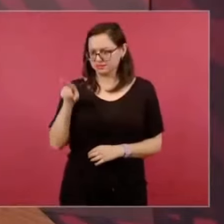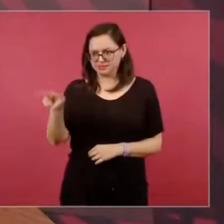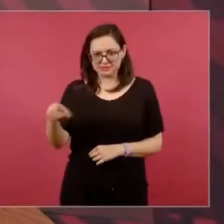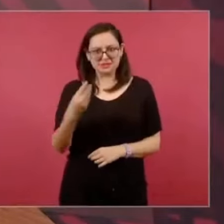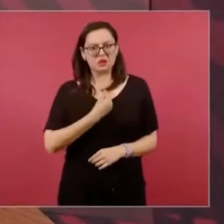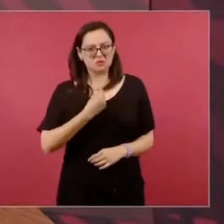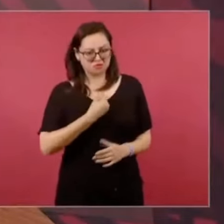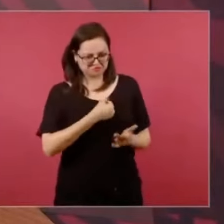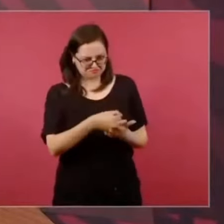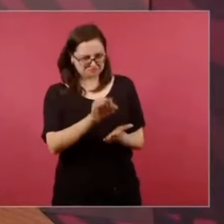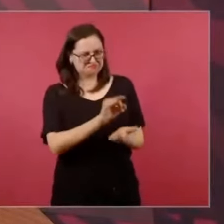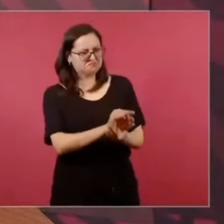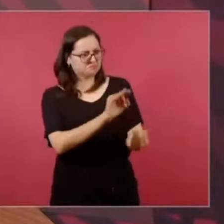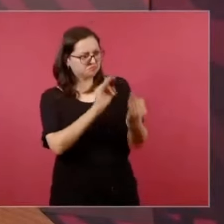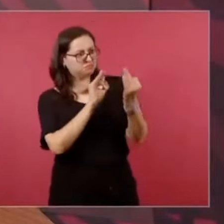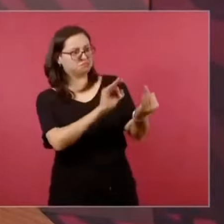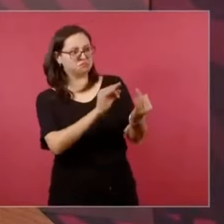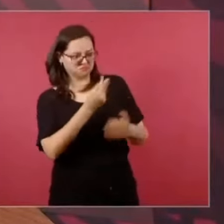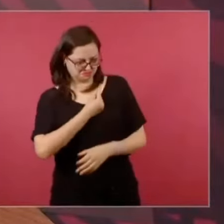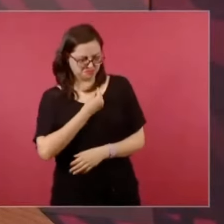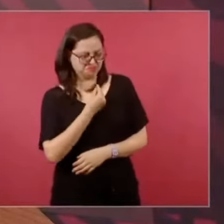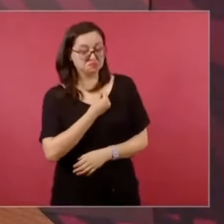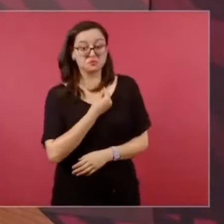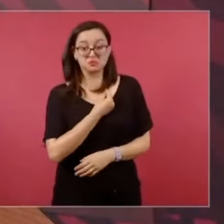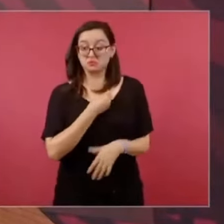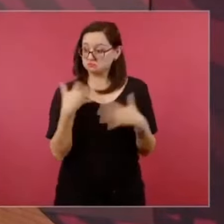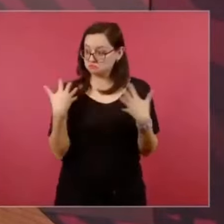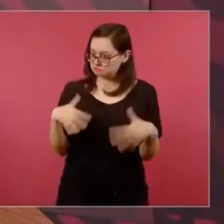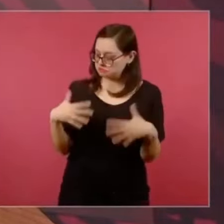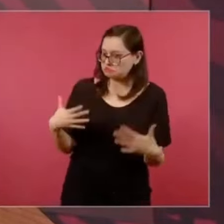pues también aguante,